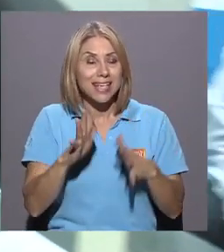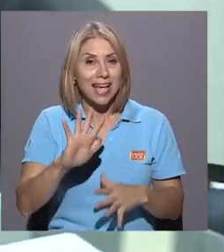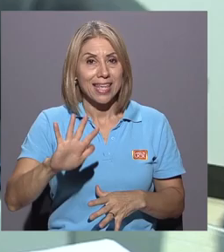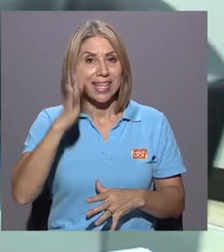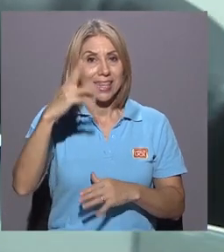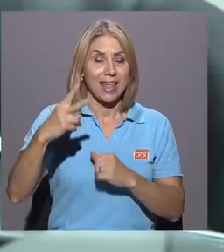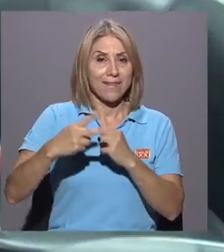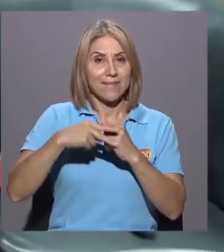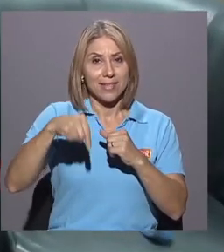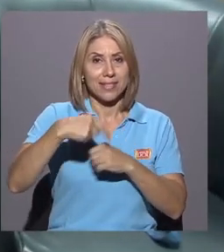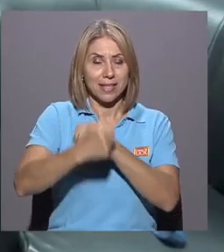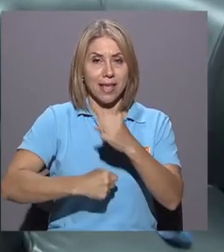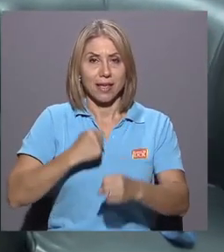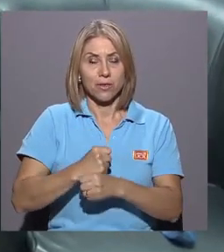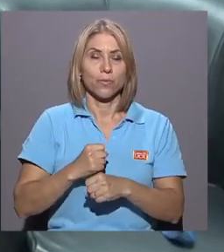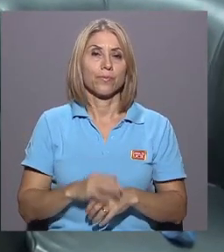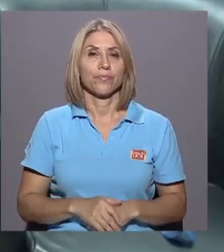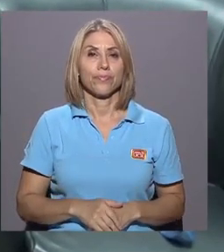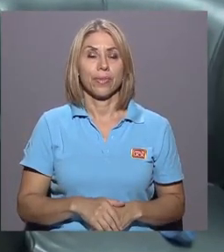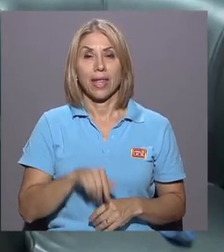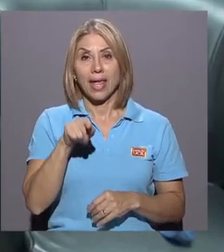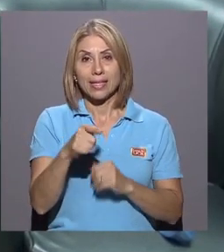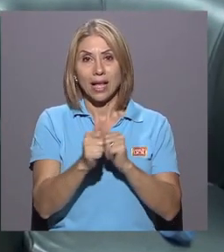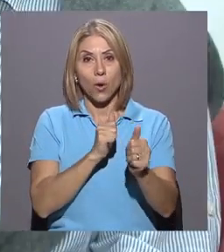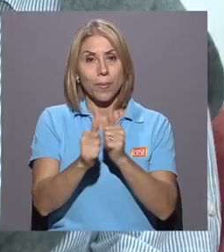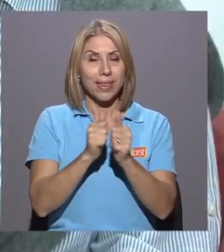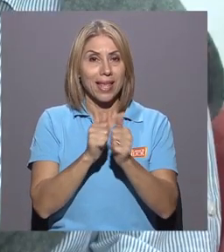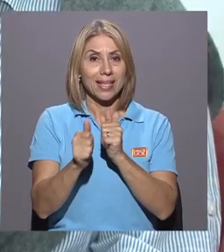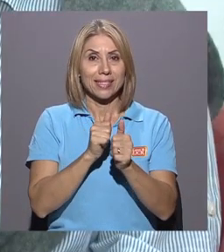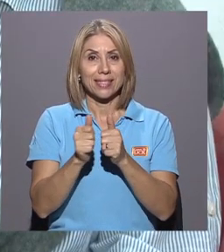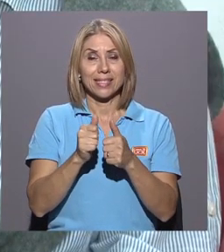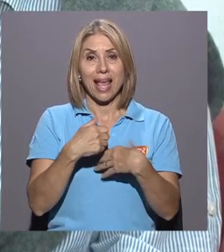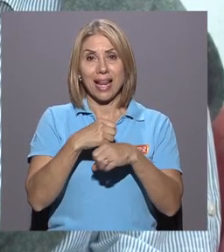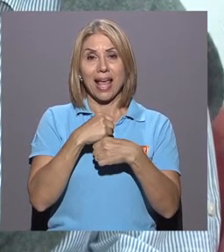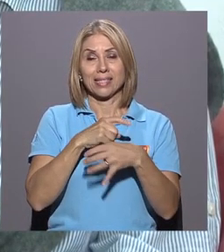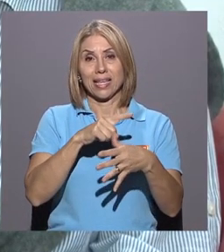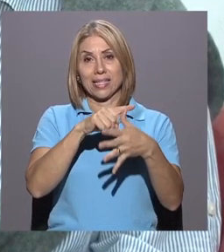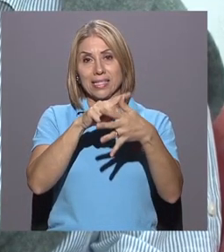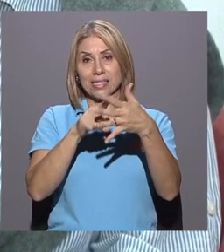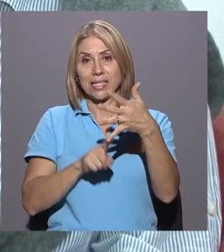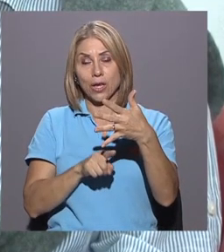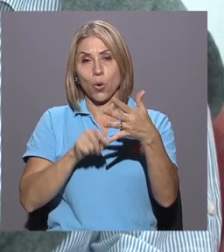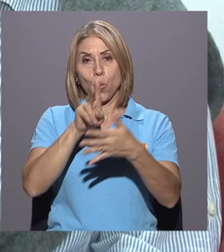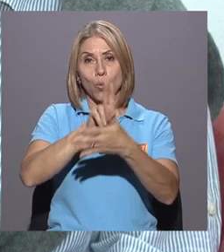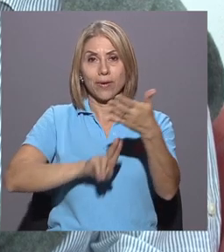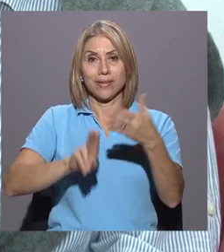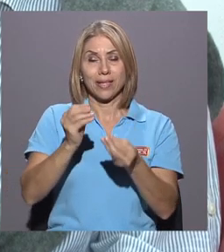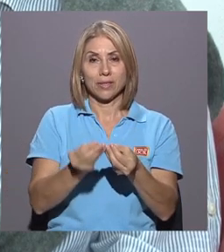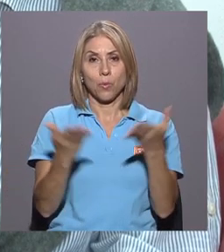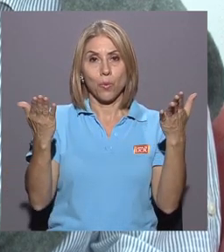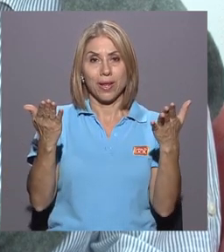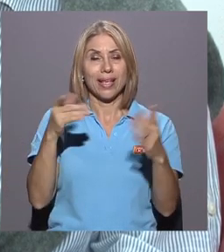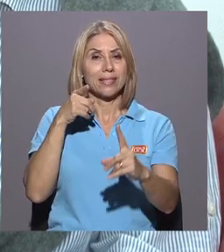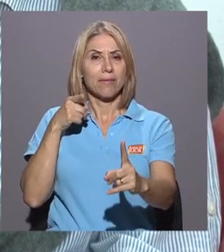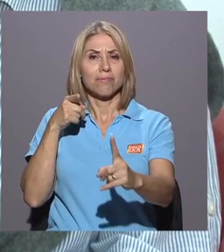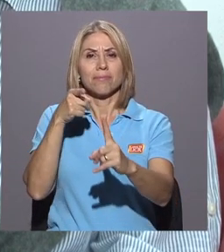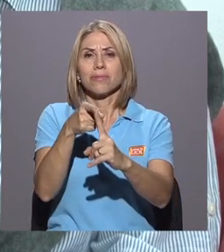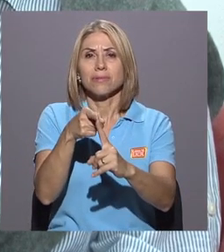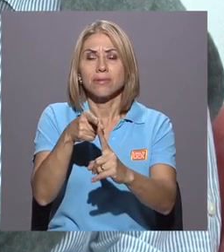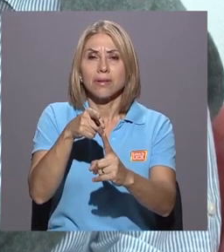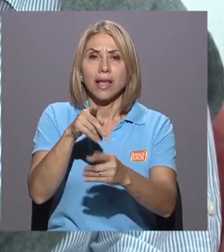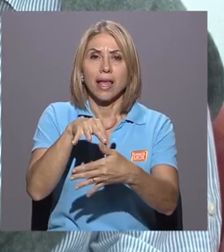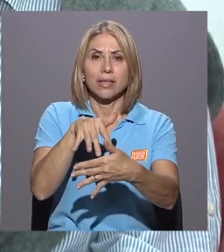hacer este año competencias organizada cada vez de las cinco universidades públicas y está dirigida a estudiantes universitarios